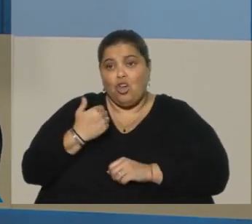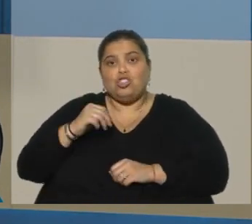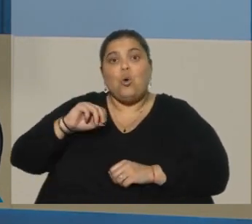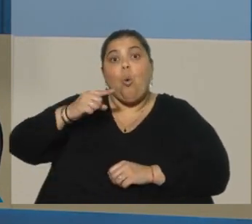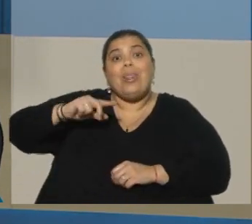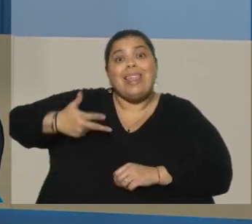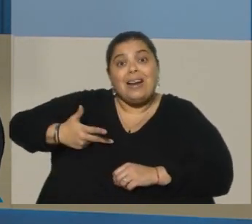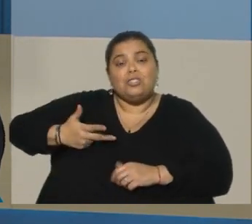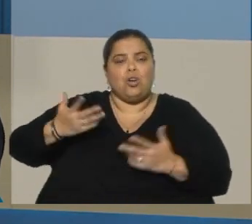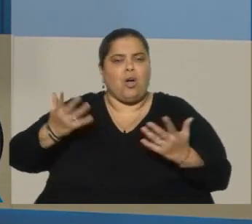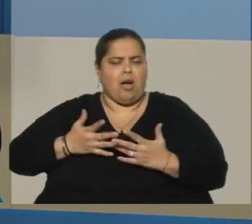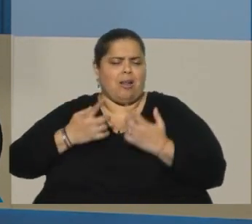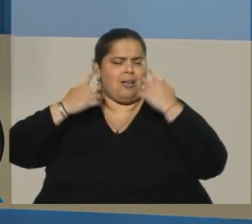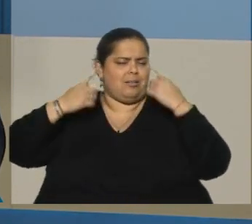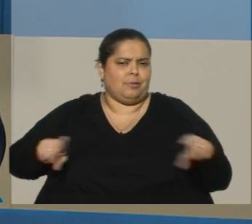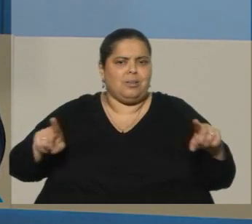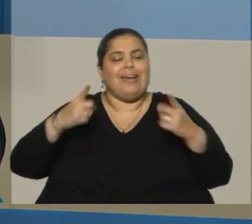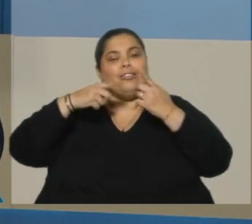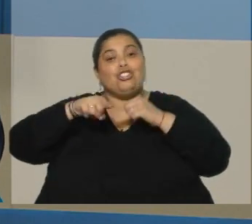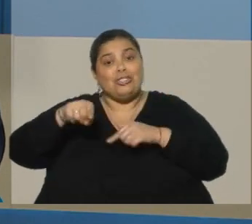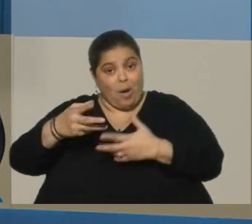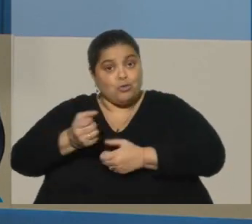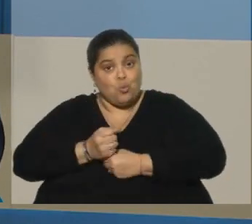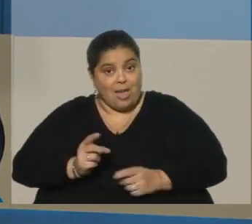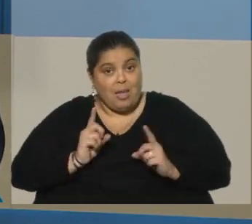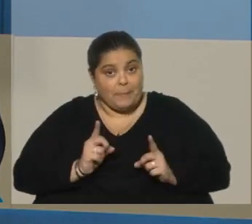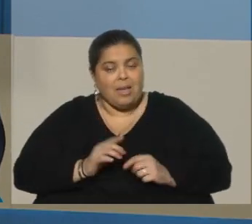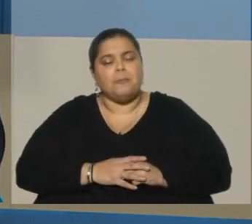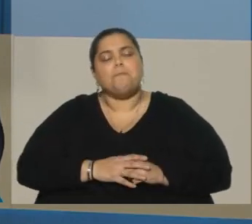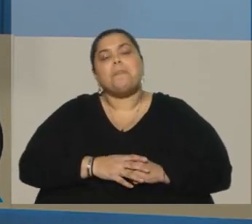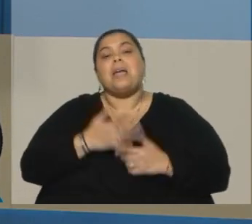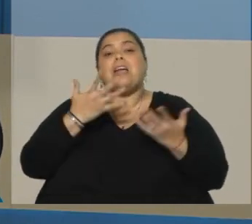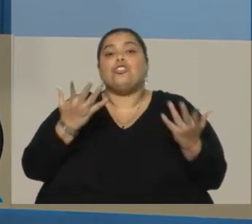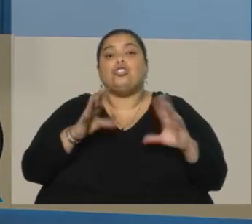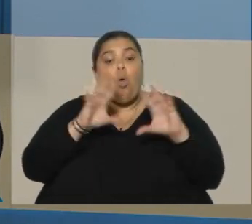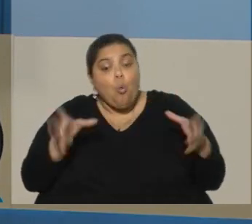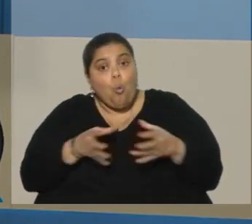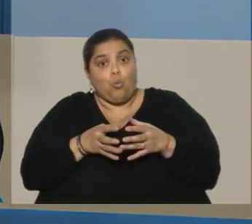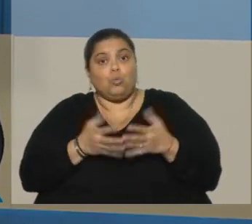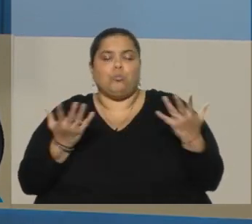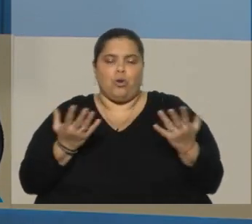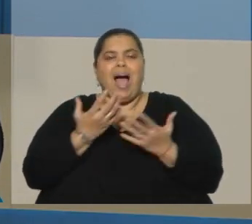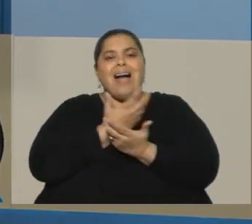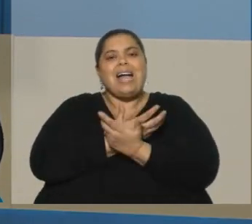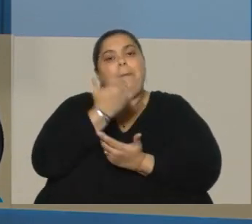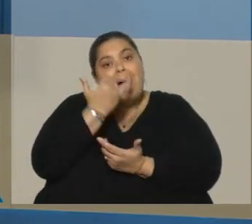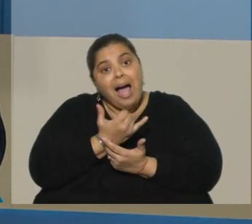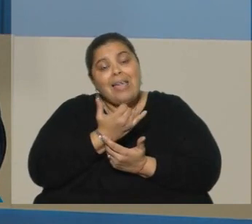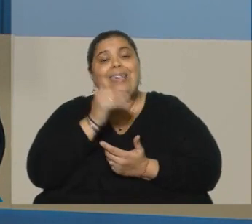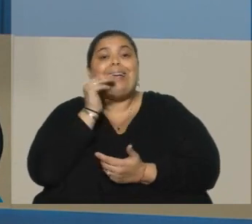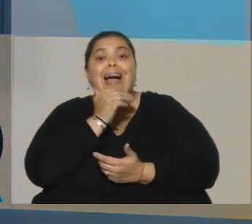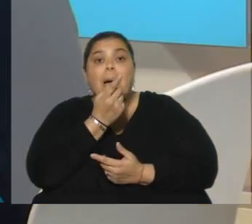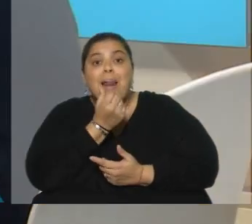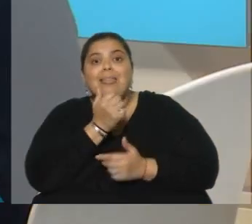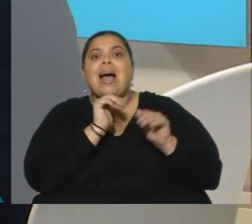ahora. Eso también ayudó. Entonces, todo eso es un combo que ANCAP tiene una holgura en la caja que le permite sobrellevar esta